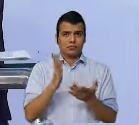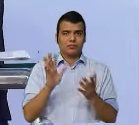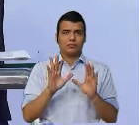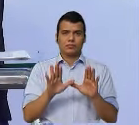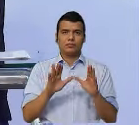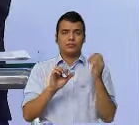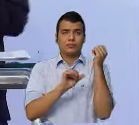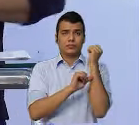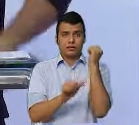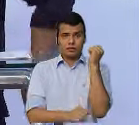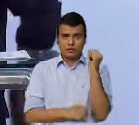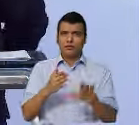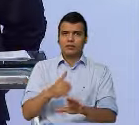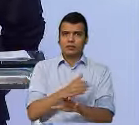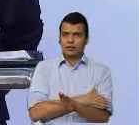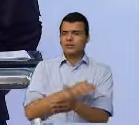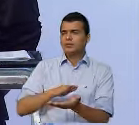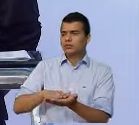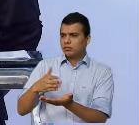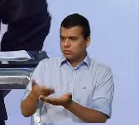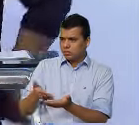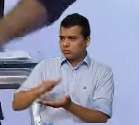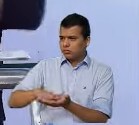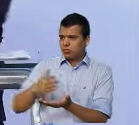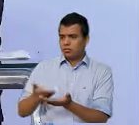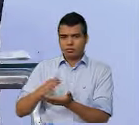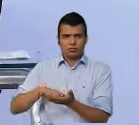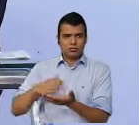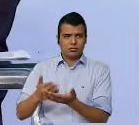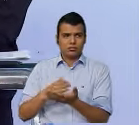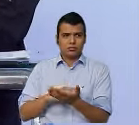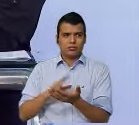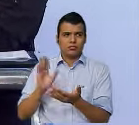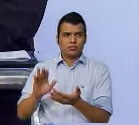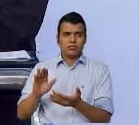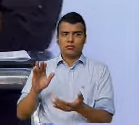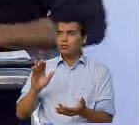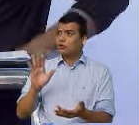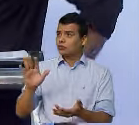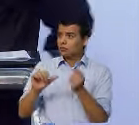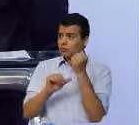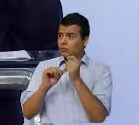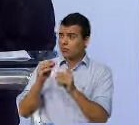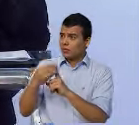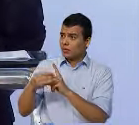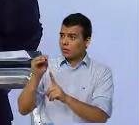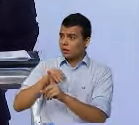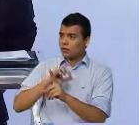ya está previamente ya asado. Ya está previamente asado. Eso no es banano, ¿no? Es plátano. Es plátano. Ok.